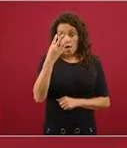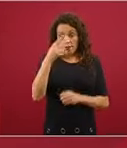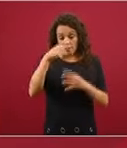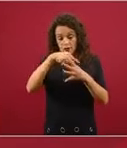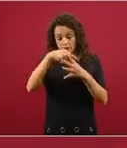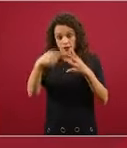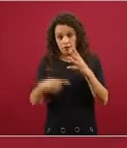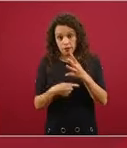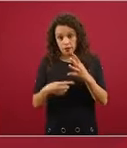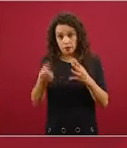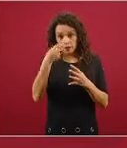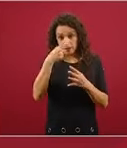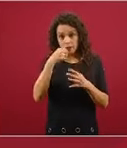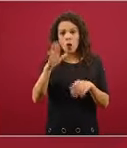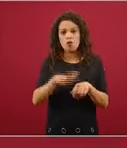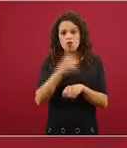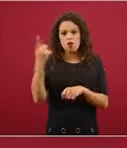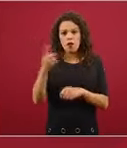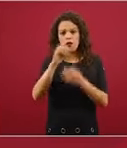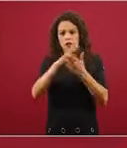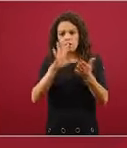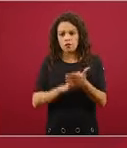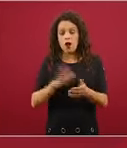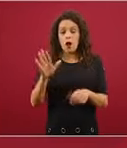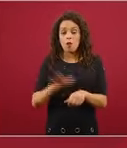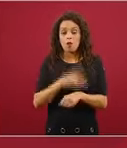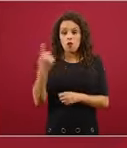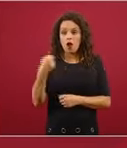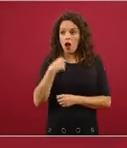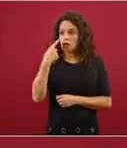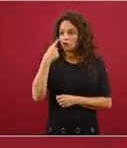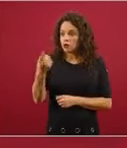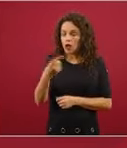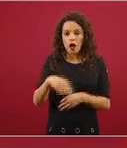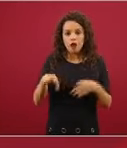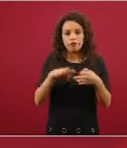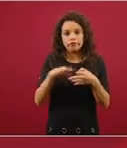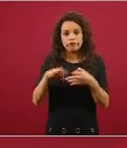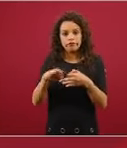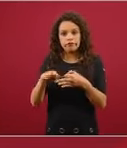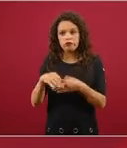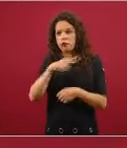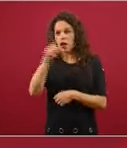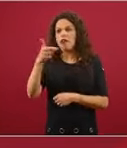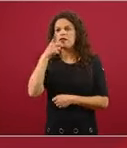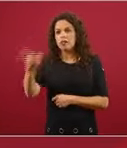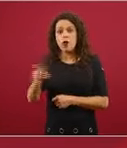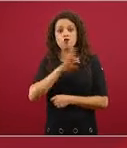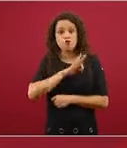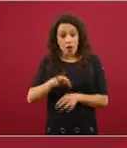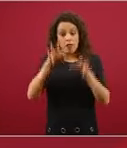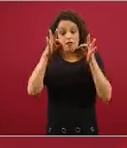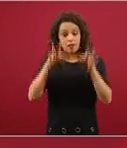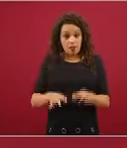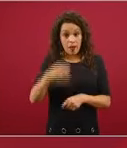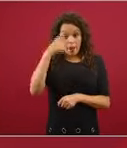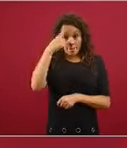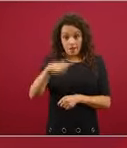lo frecuente que fue la percepción de que podían ser medicamentos eficaces o efectivos.